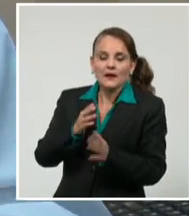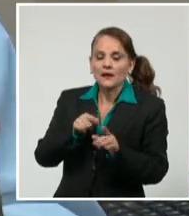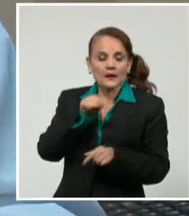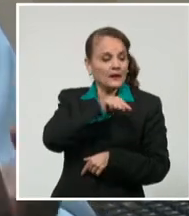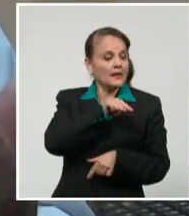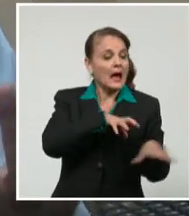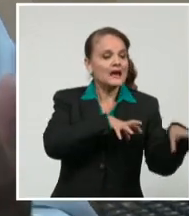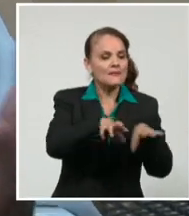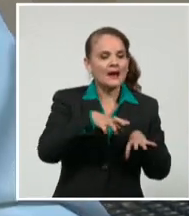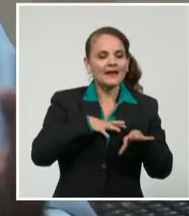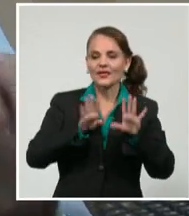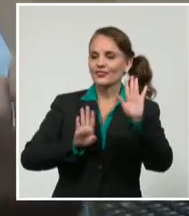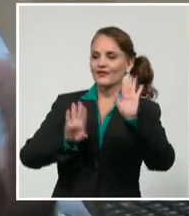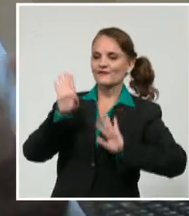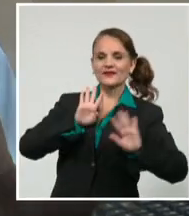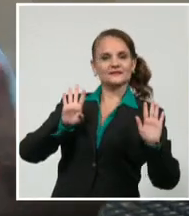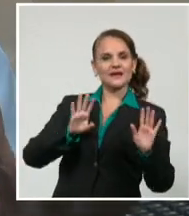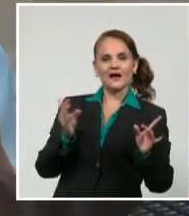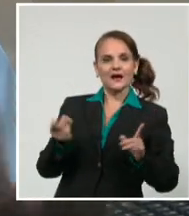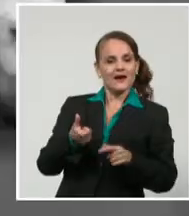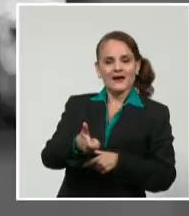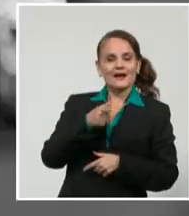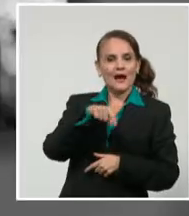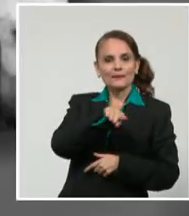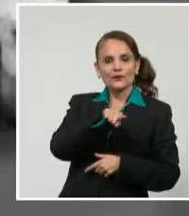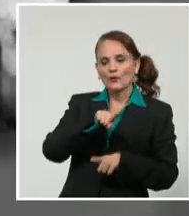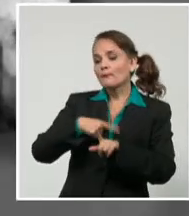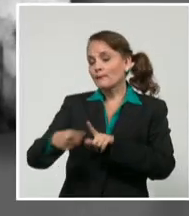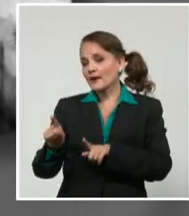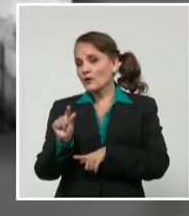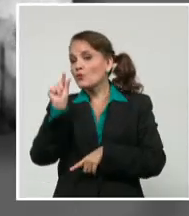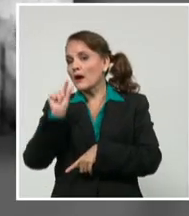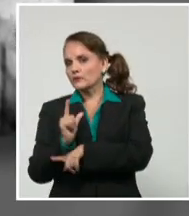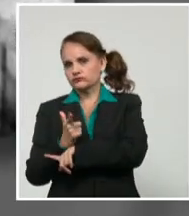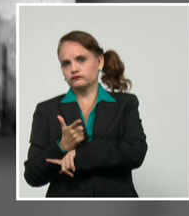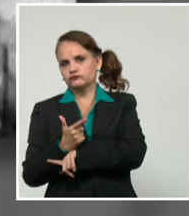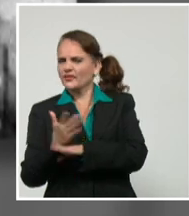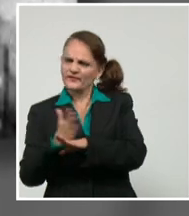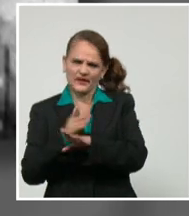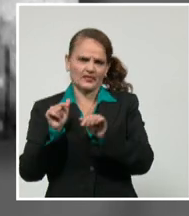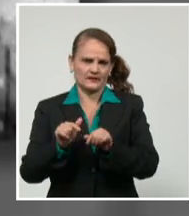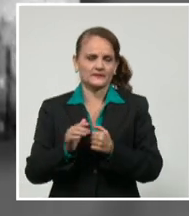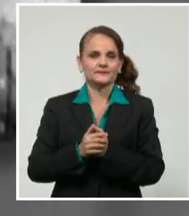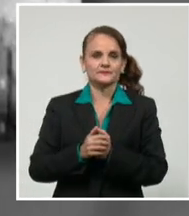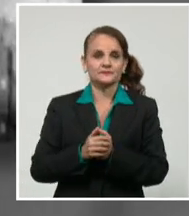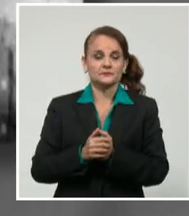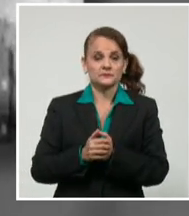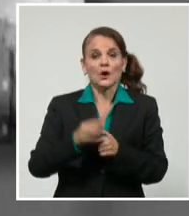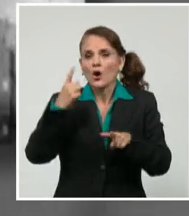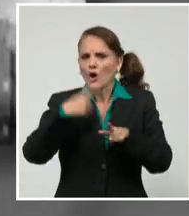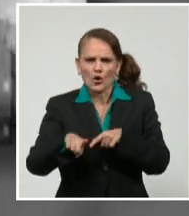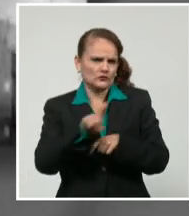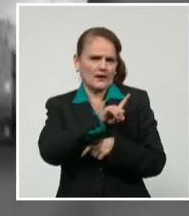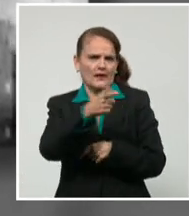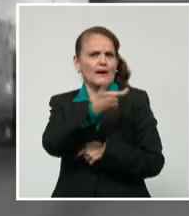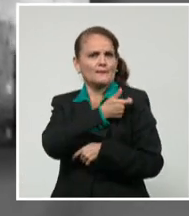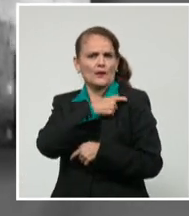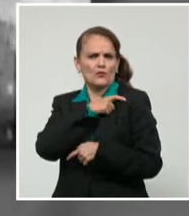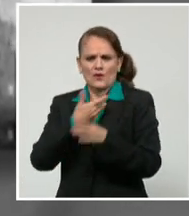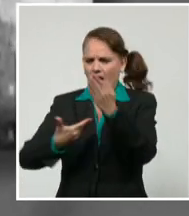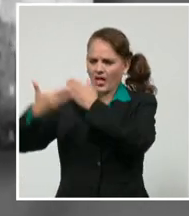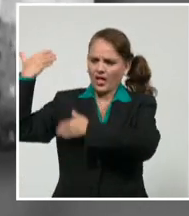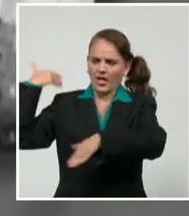las diferentes formas o antígenos del coronavirus. Hemófilo influenzae tipo B resulta uno de los pilares